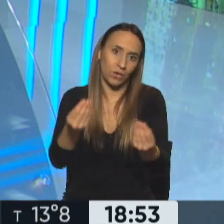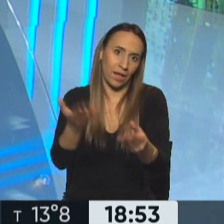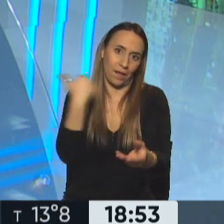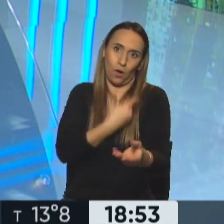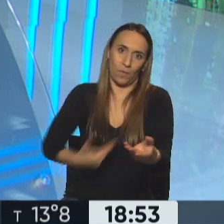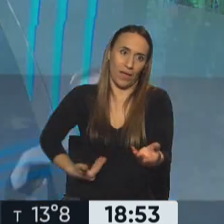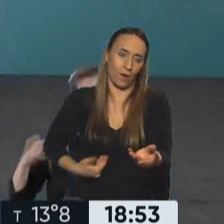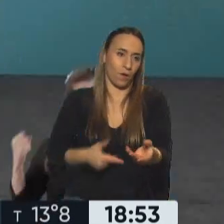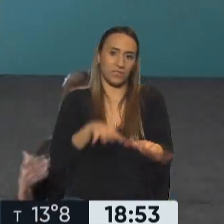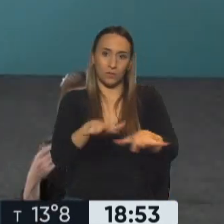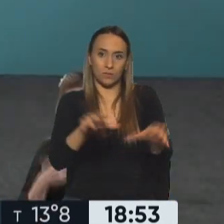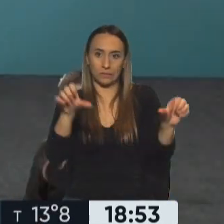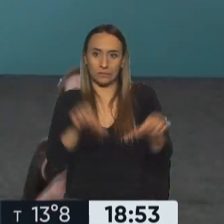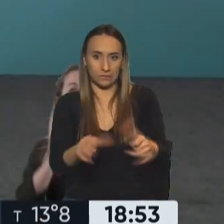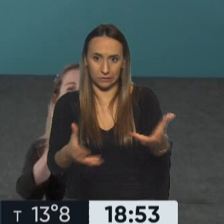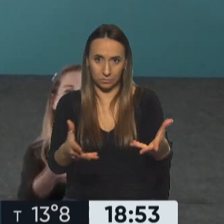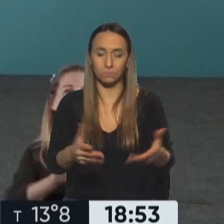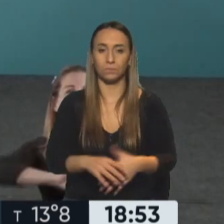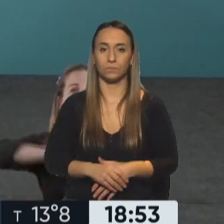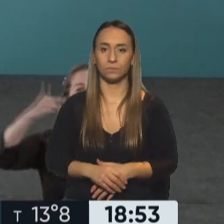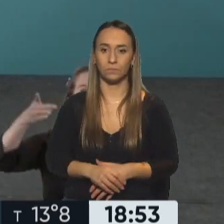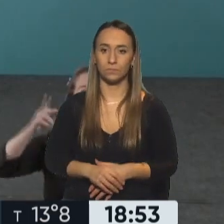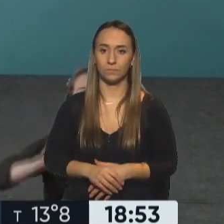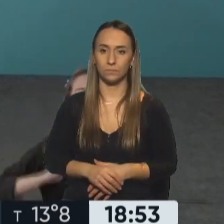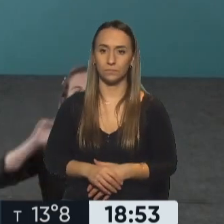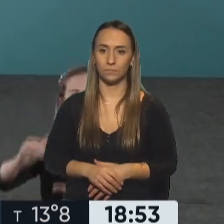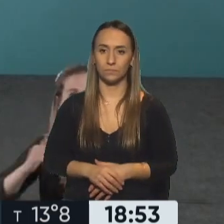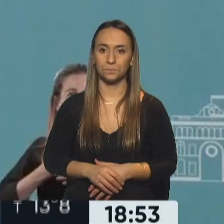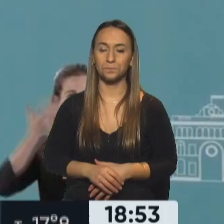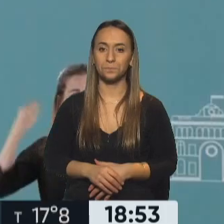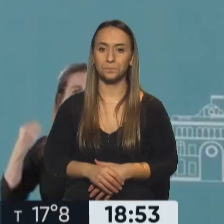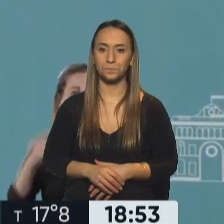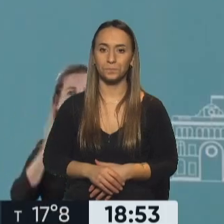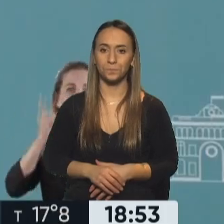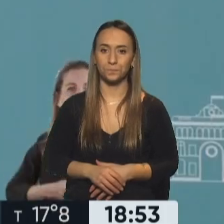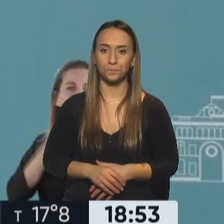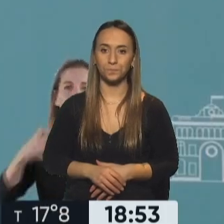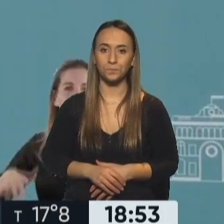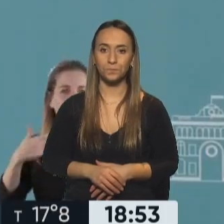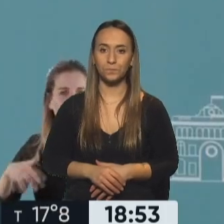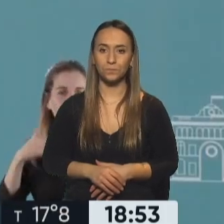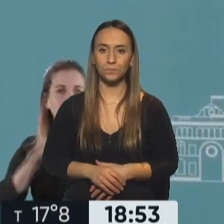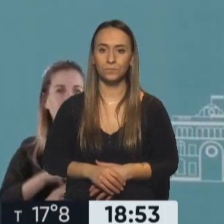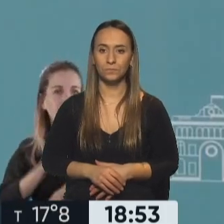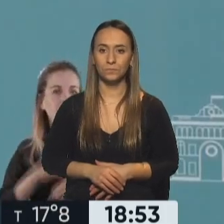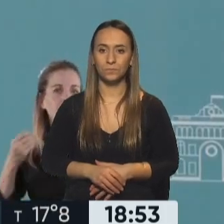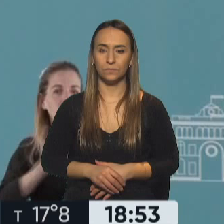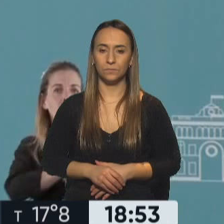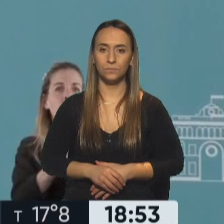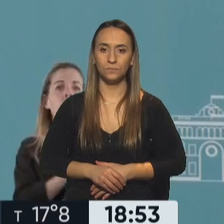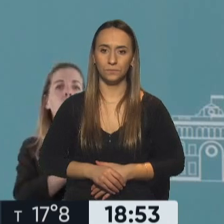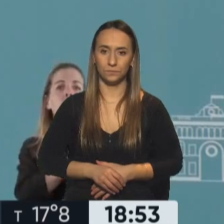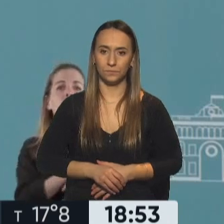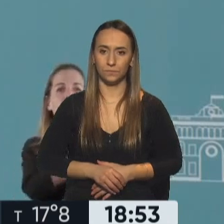COVID. La doble indemnización fue una medida que se tomó de emergencia y que tenía que ver con la crisis provocada por la pandemia. La